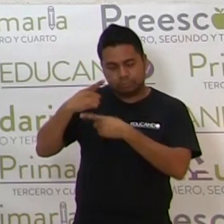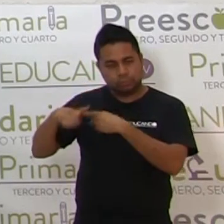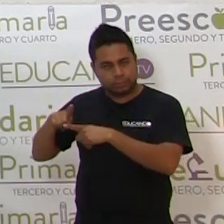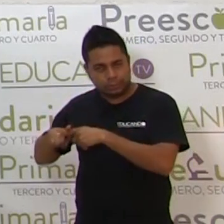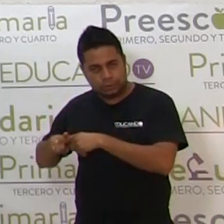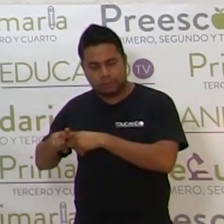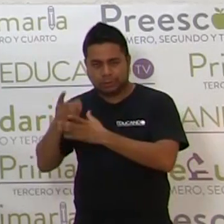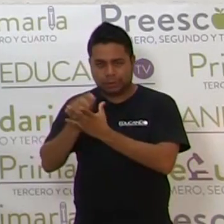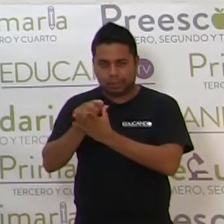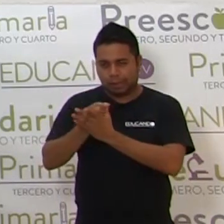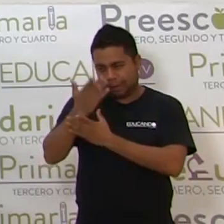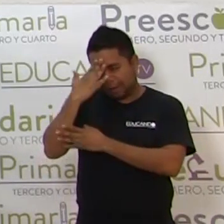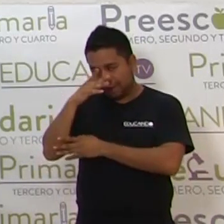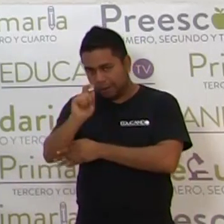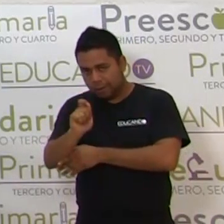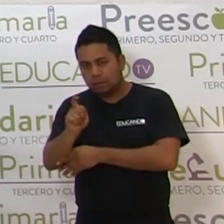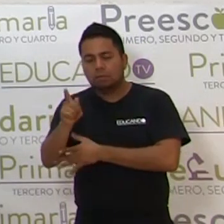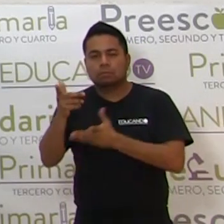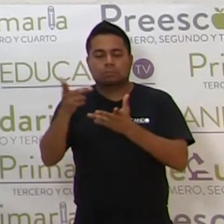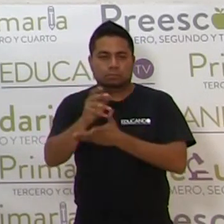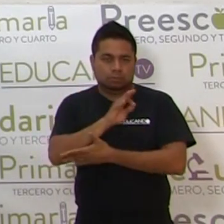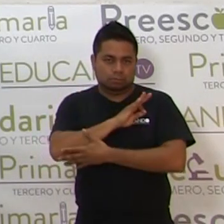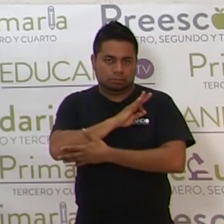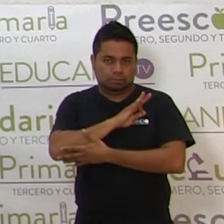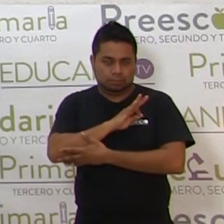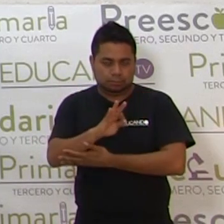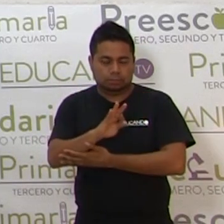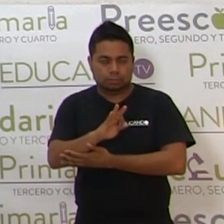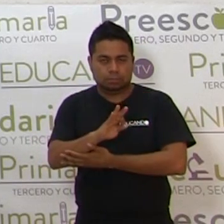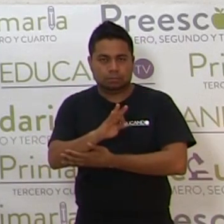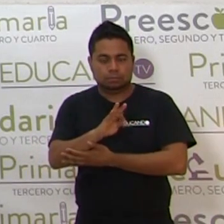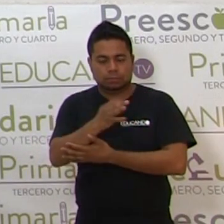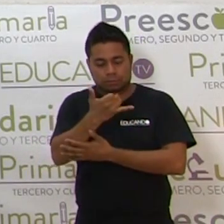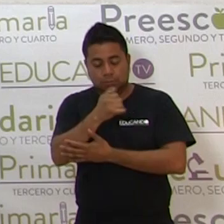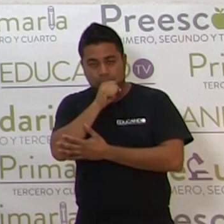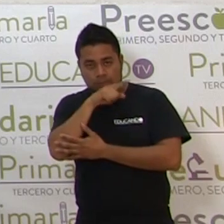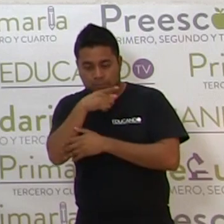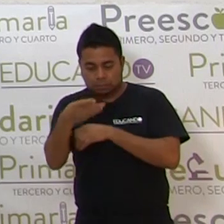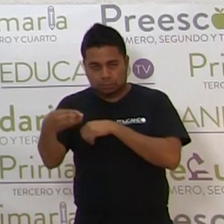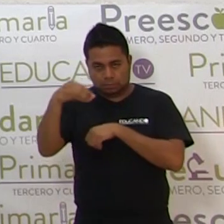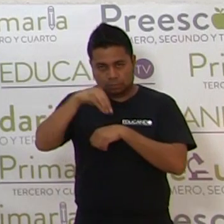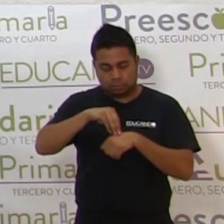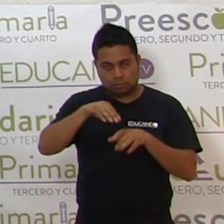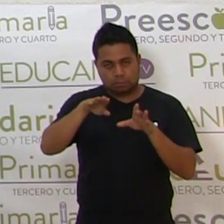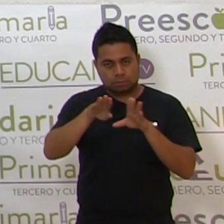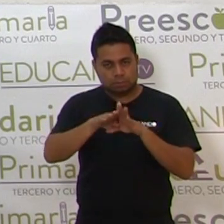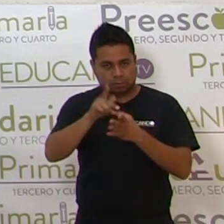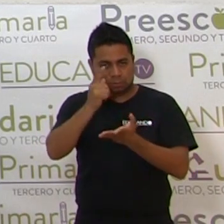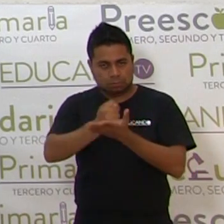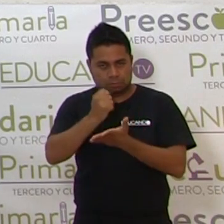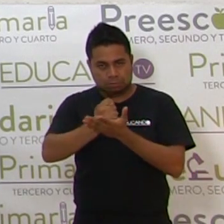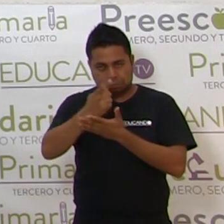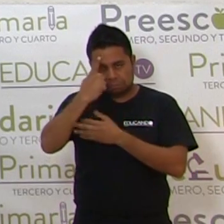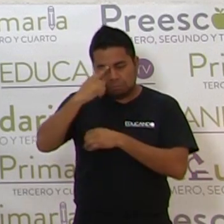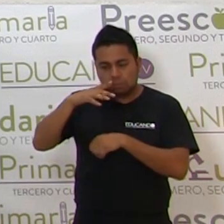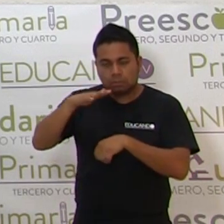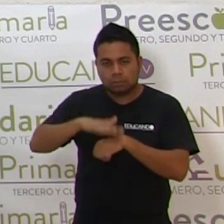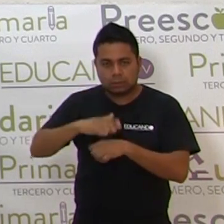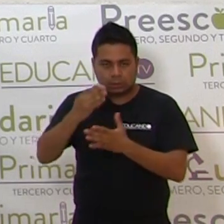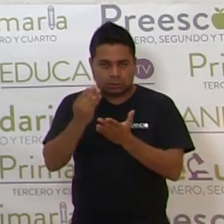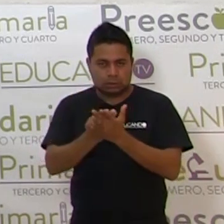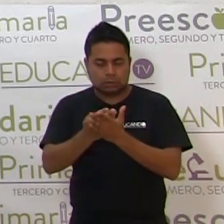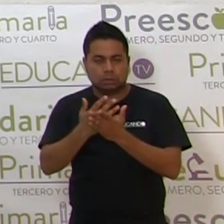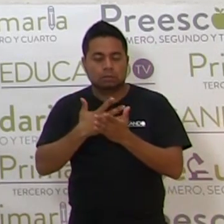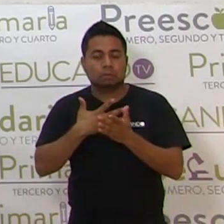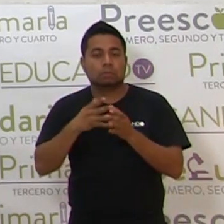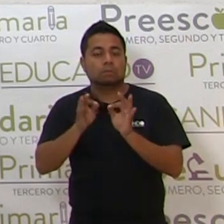sesiones, puedes realizarla y ubicar como tarea para la siguiente sesión, porque es